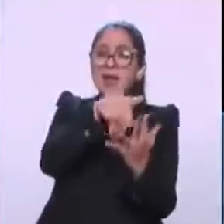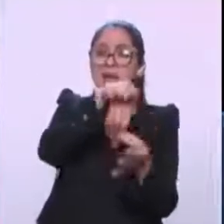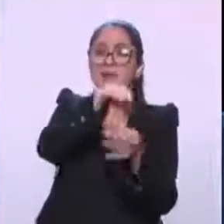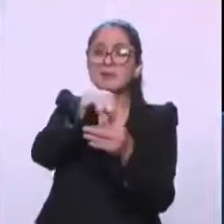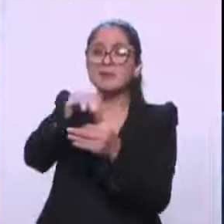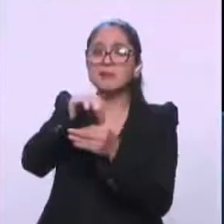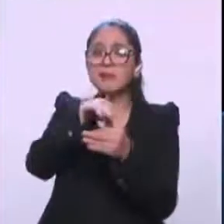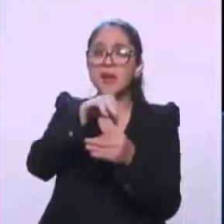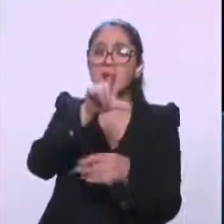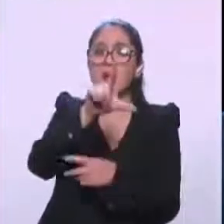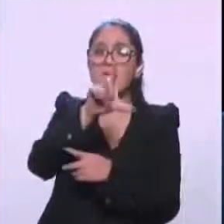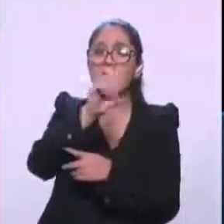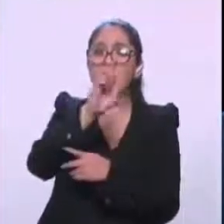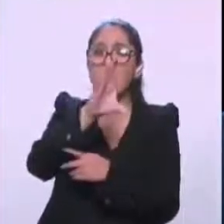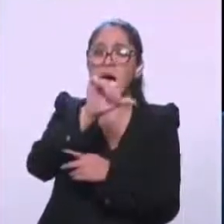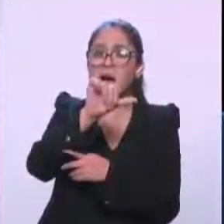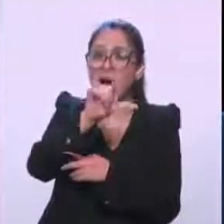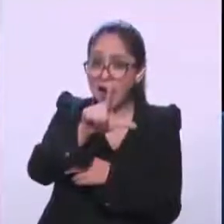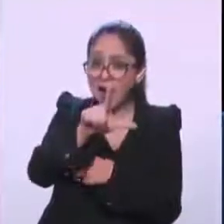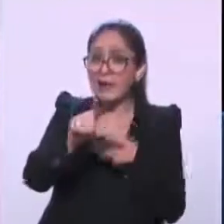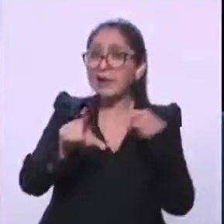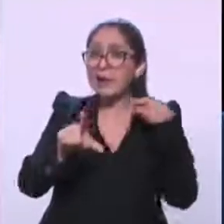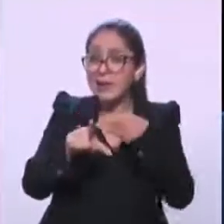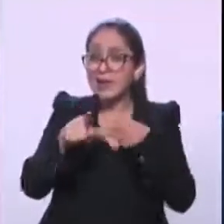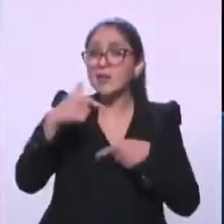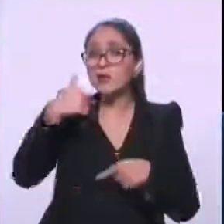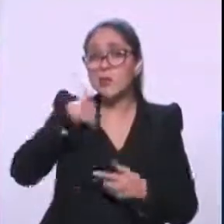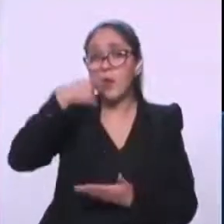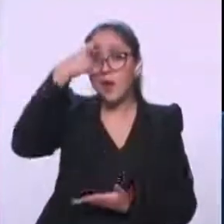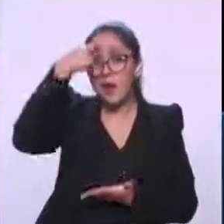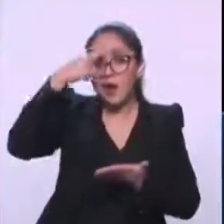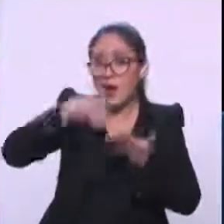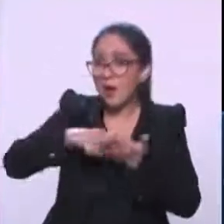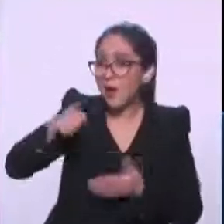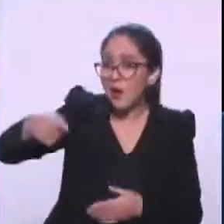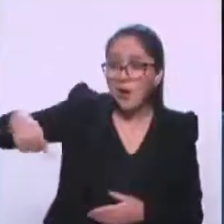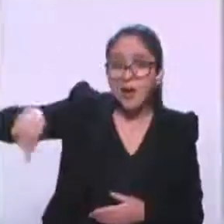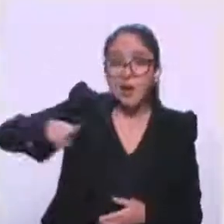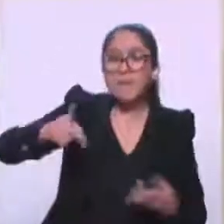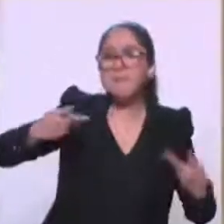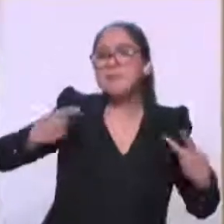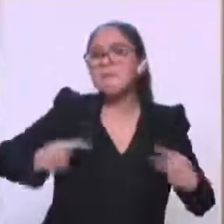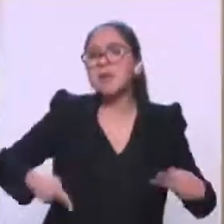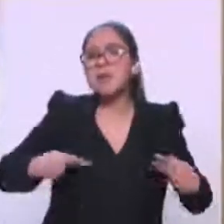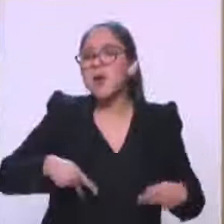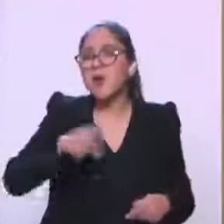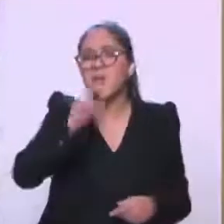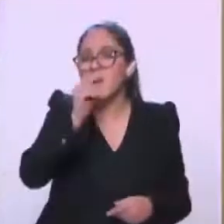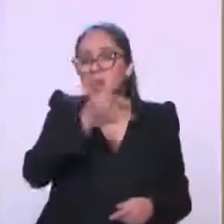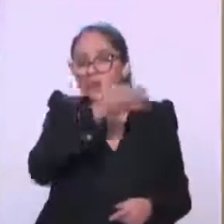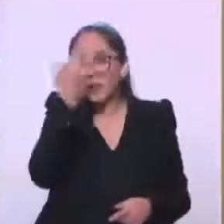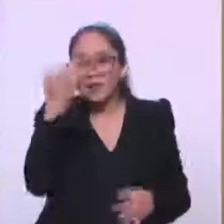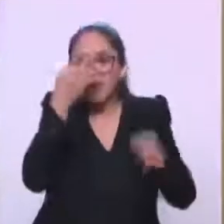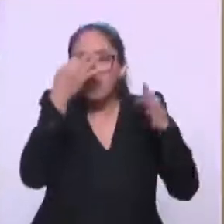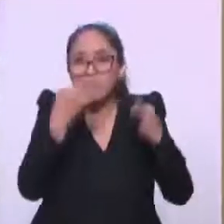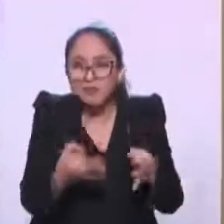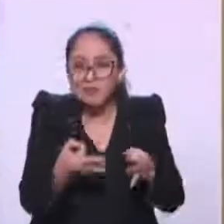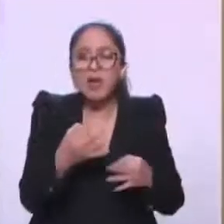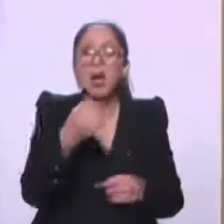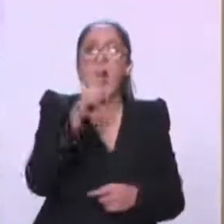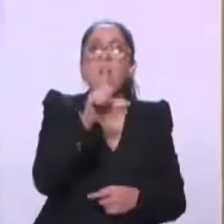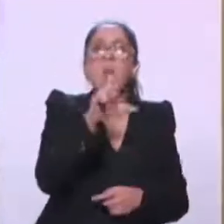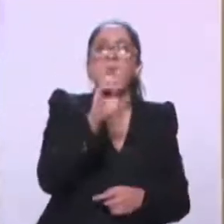locales. Entonces, yo creo que aquí lo que no estamos tomando en cuenta en esta ecuación es cómo van a actuar las fuerzas